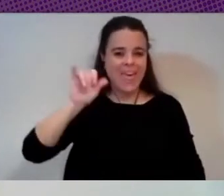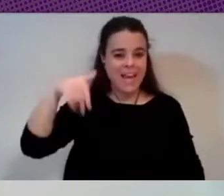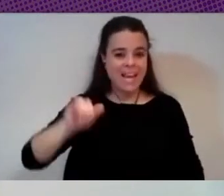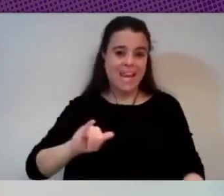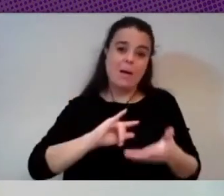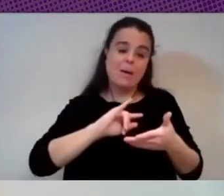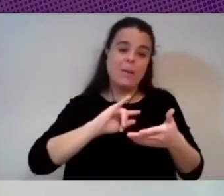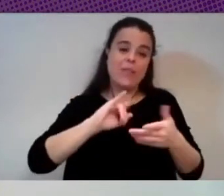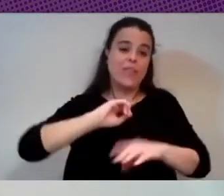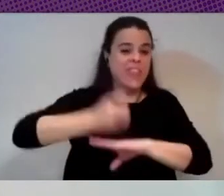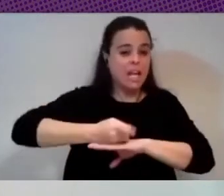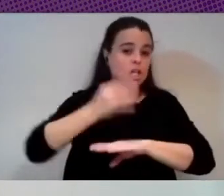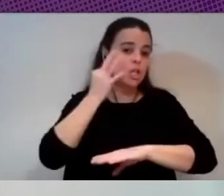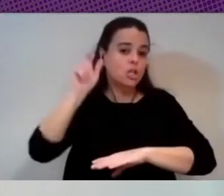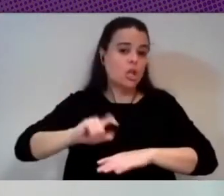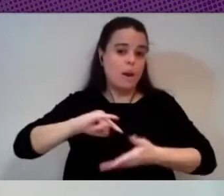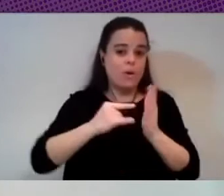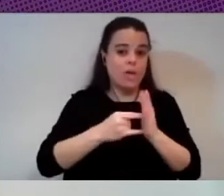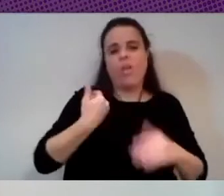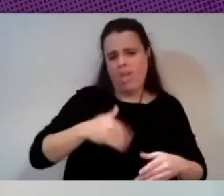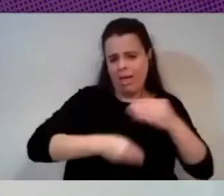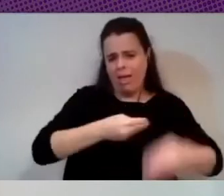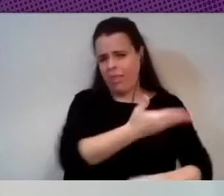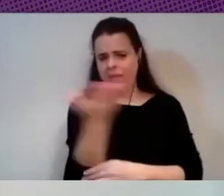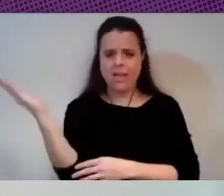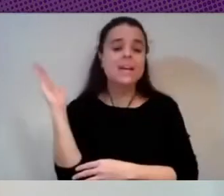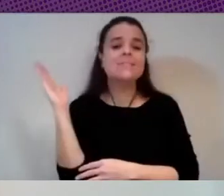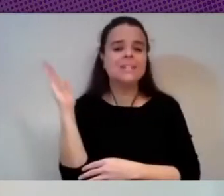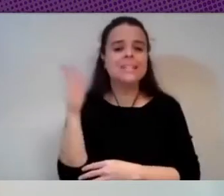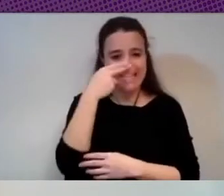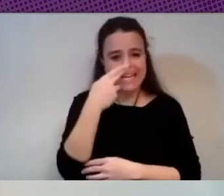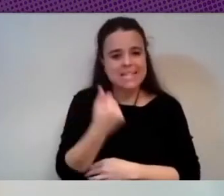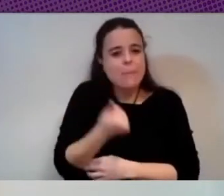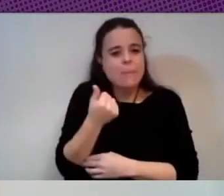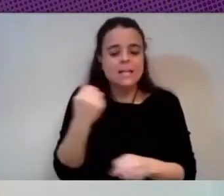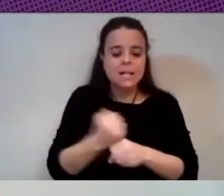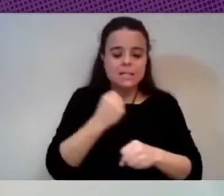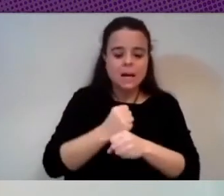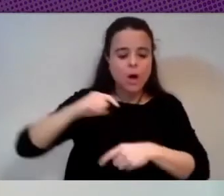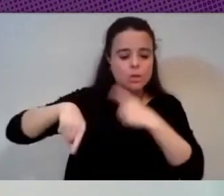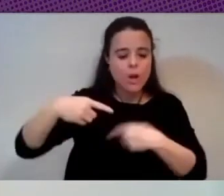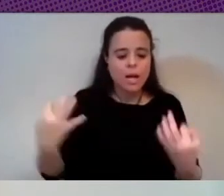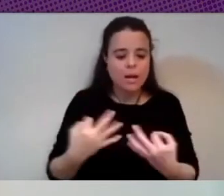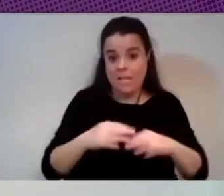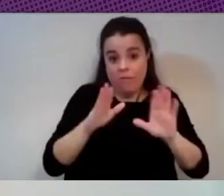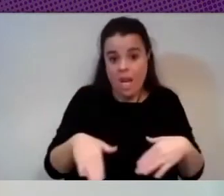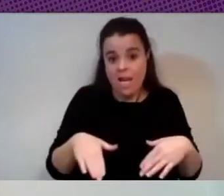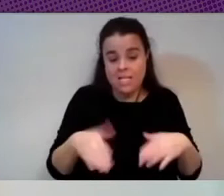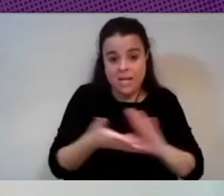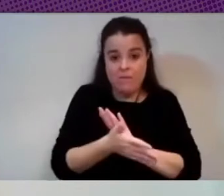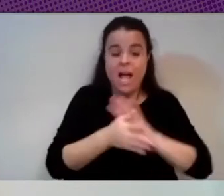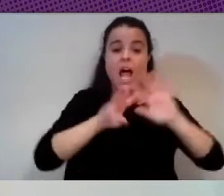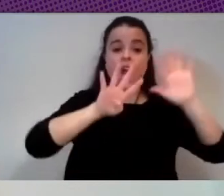ya todo el mundo no está haciendo esto sino que está pasando con el trabajo tradicional que al fin y al cabo sigue siendo el 90% del trabajo